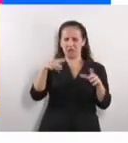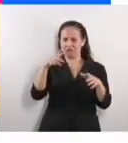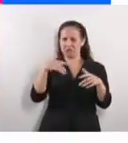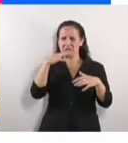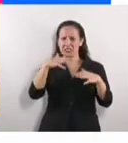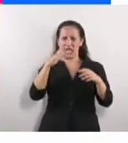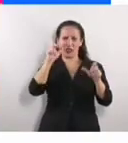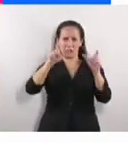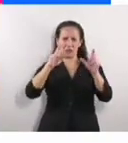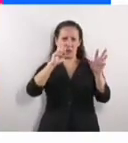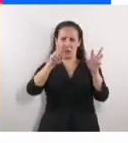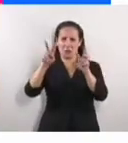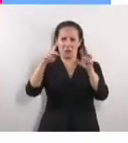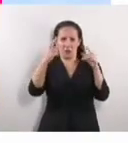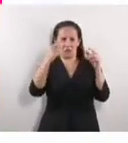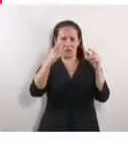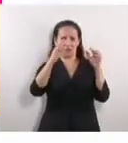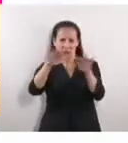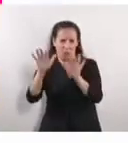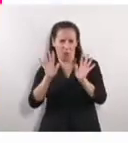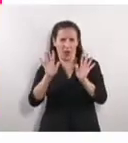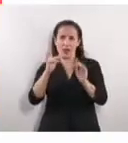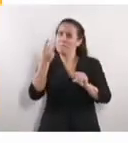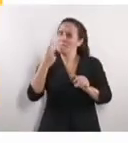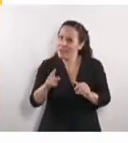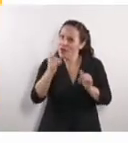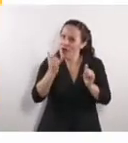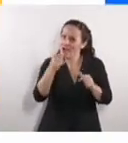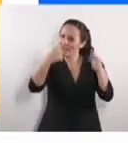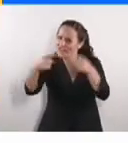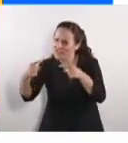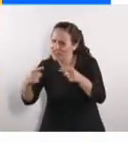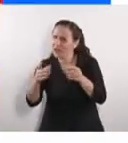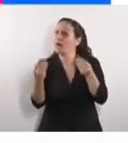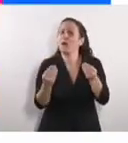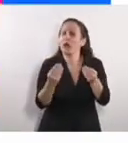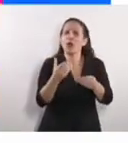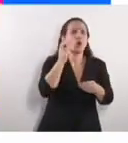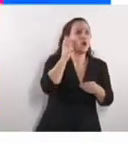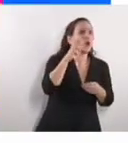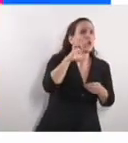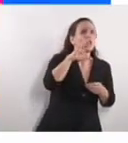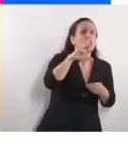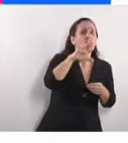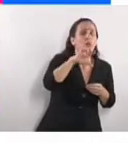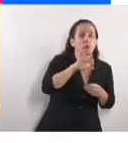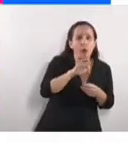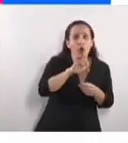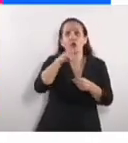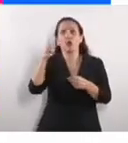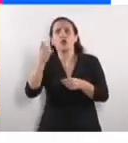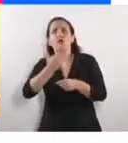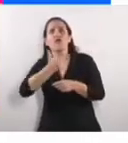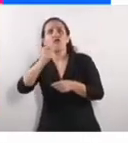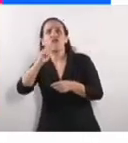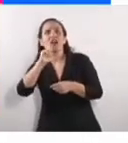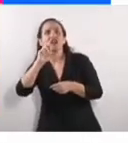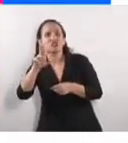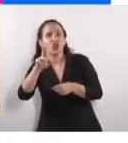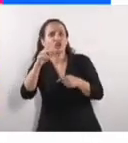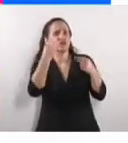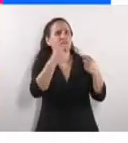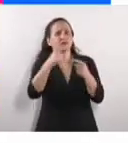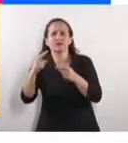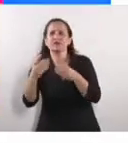igual, pero existen distintos tipos y se diferencian por lo que se llama grupo y factor. ¿Qué son el grupo y el